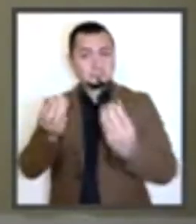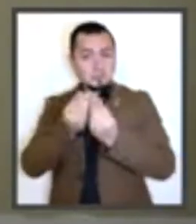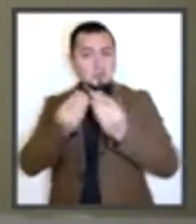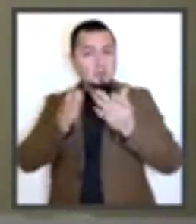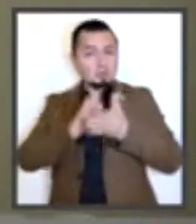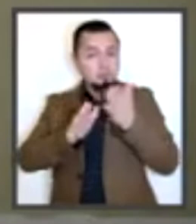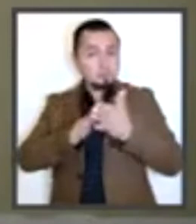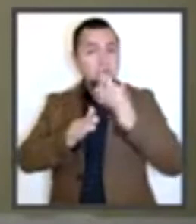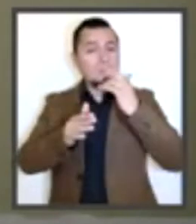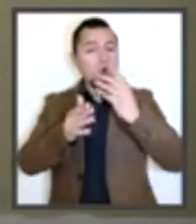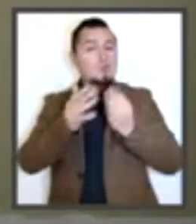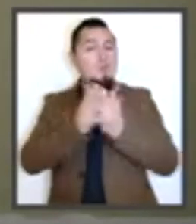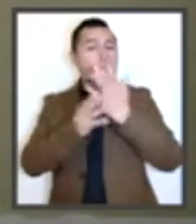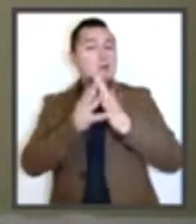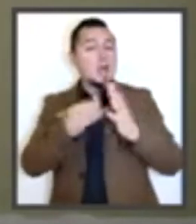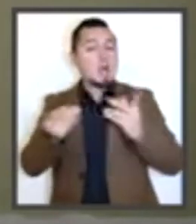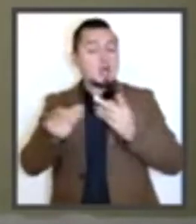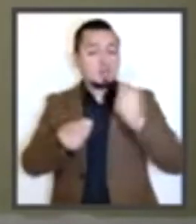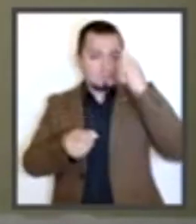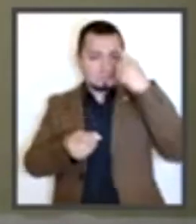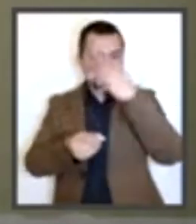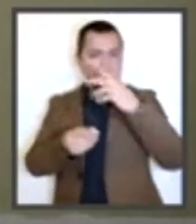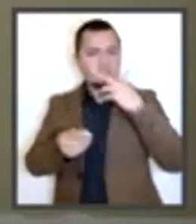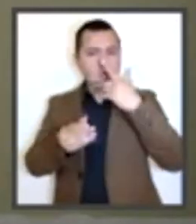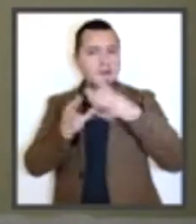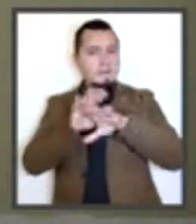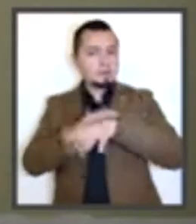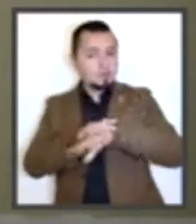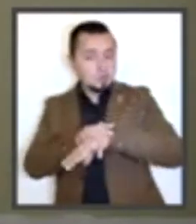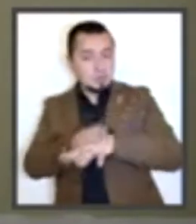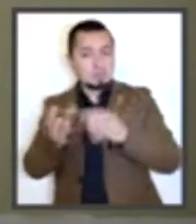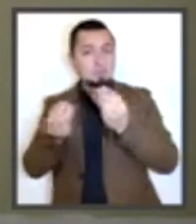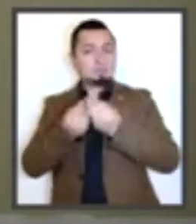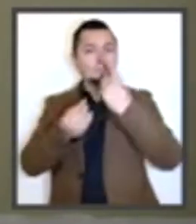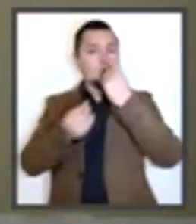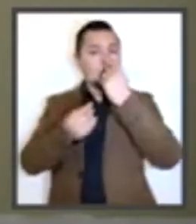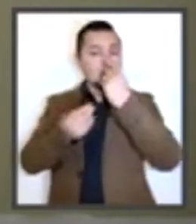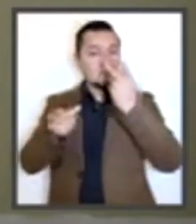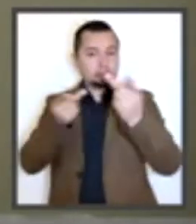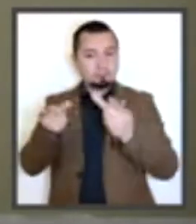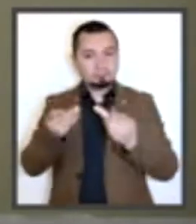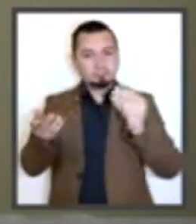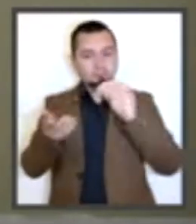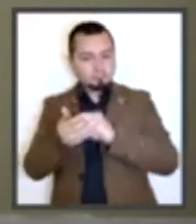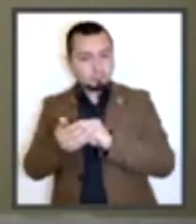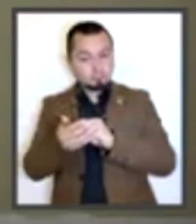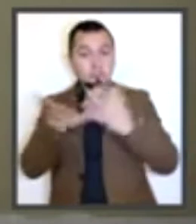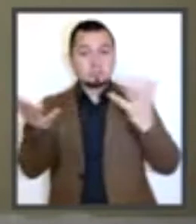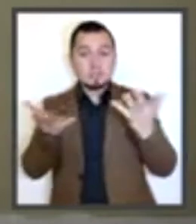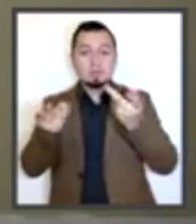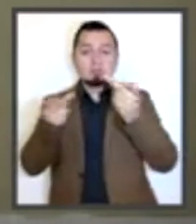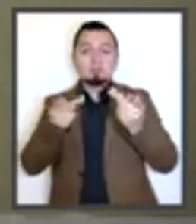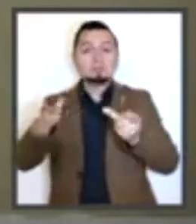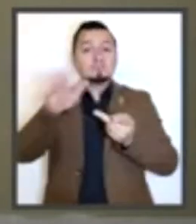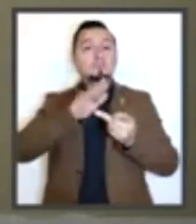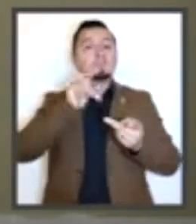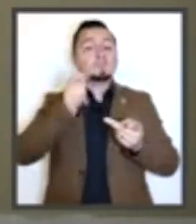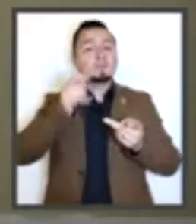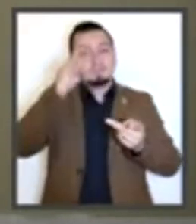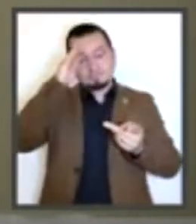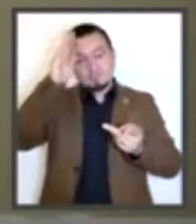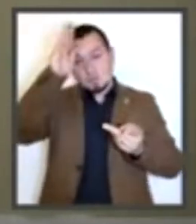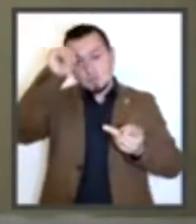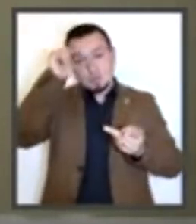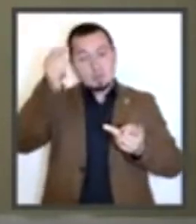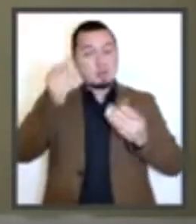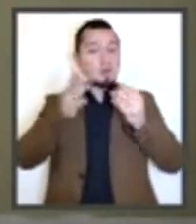construyó un nuevo modelo para la gestión de la basura, se hizo la policía metropolitana y se hizo toda la gestión para el proyecto